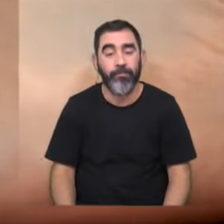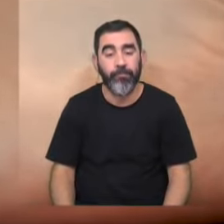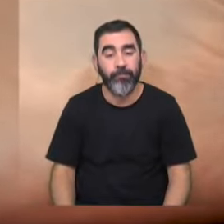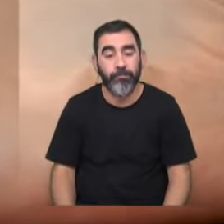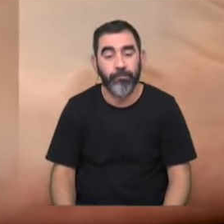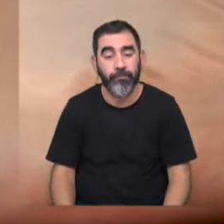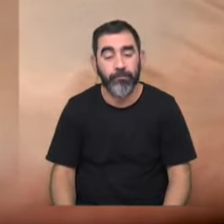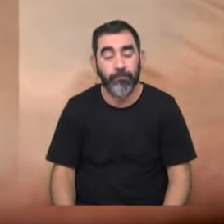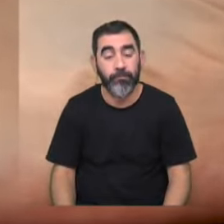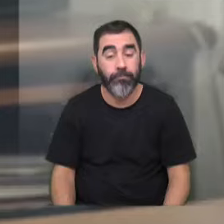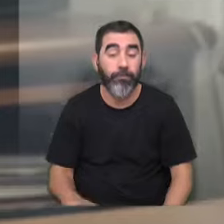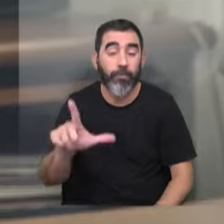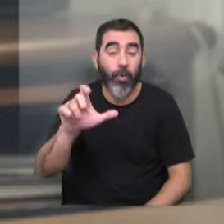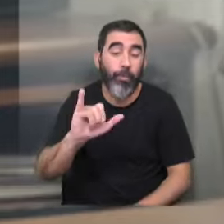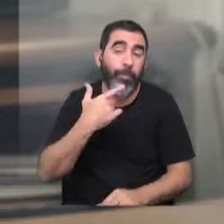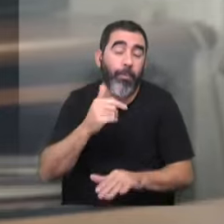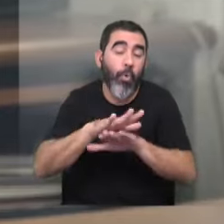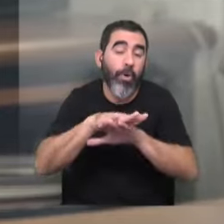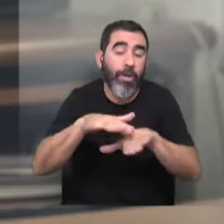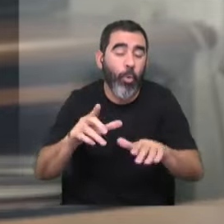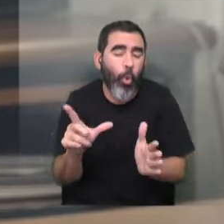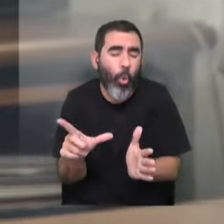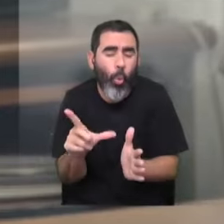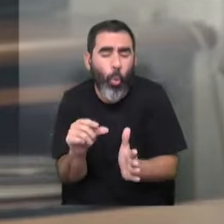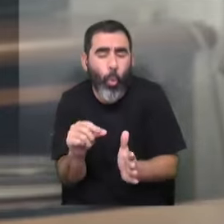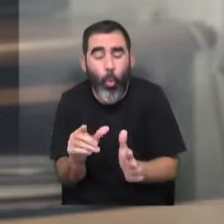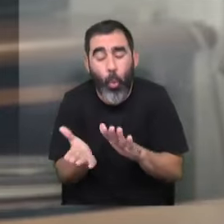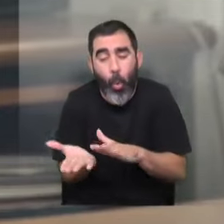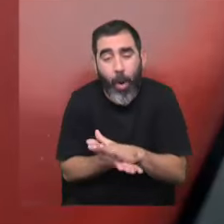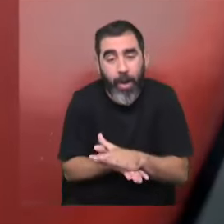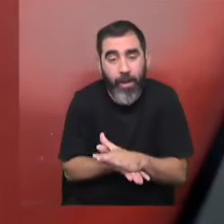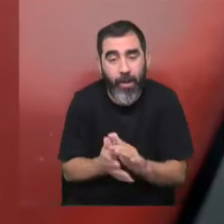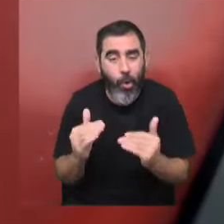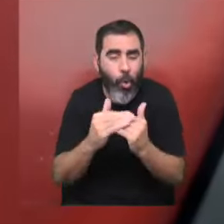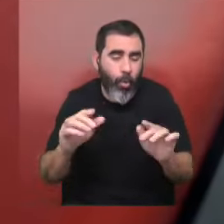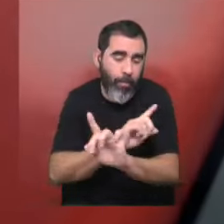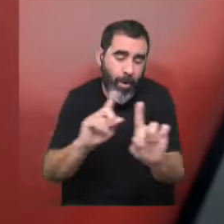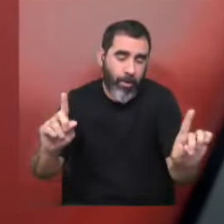Además está agregar que si el niño presenta dolor en los pies, tampoco es normal.